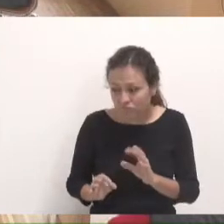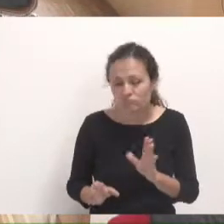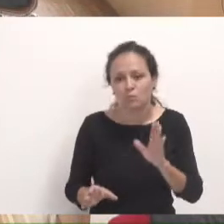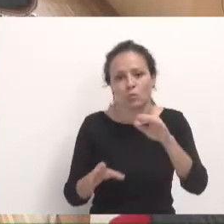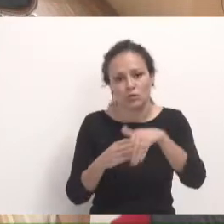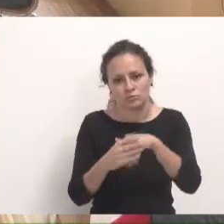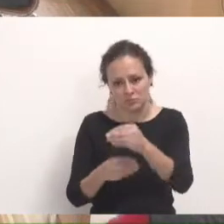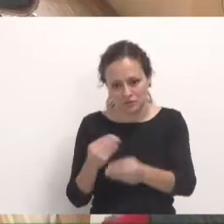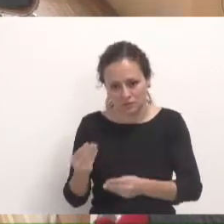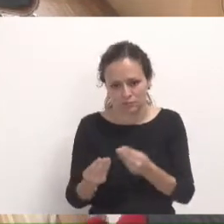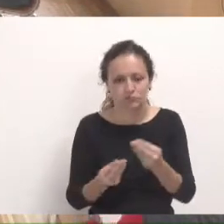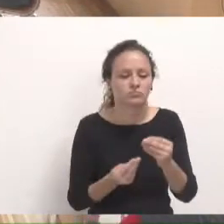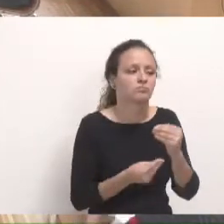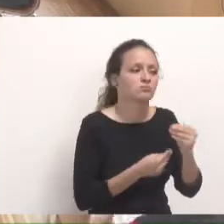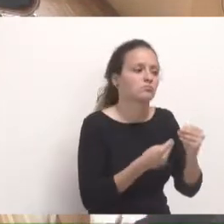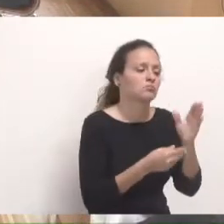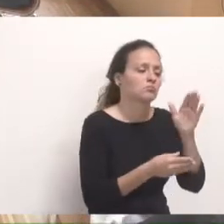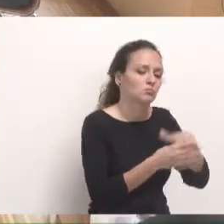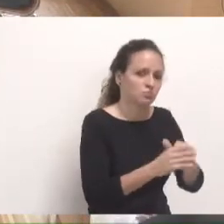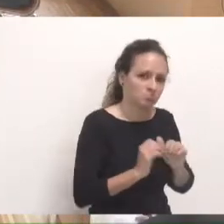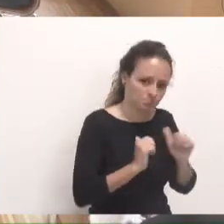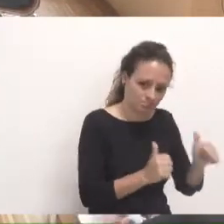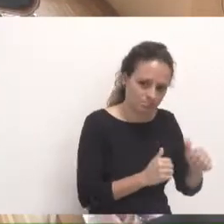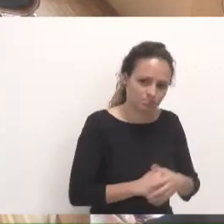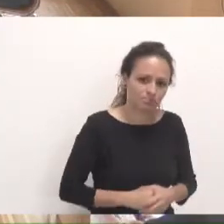Se somete a votación. Comienza la votación.